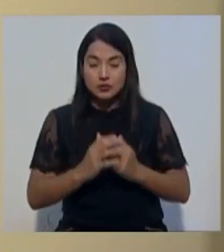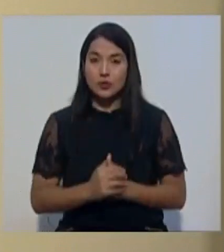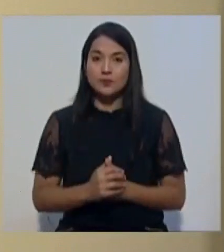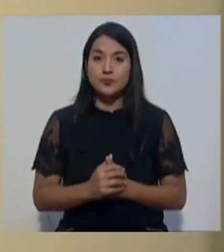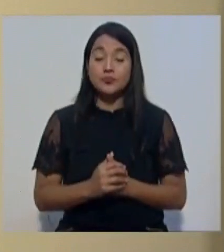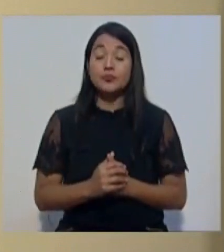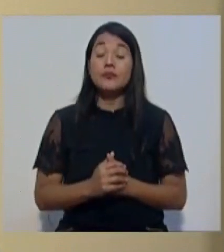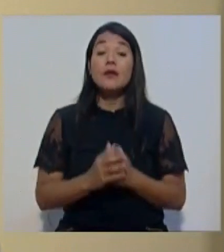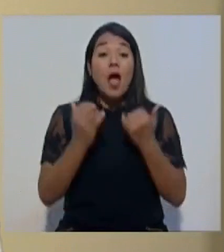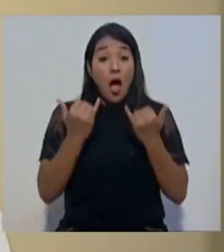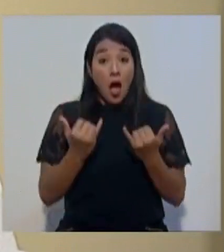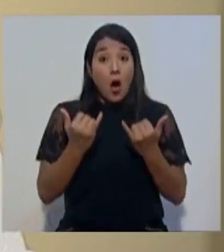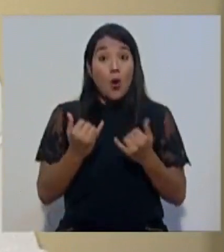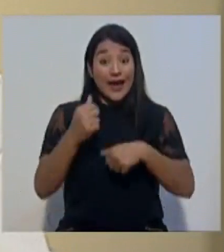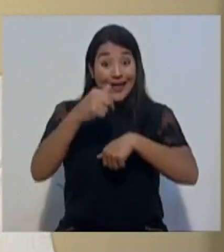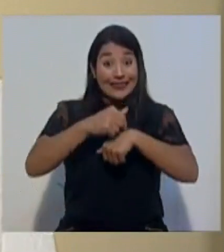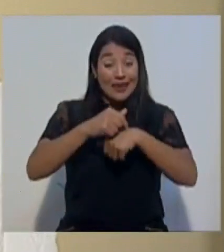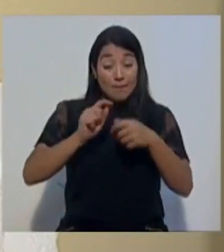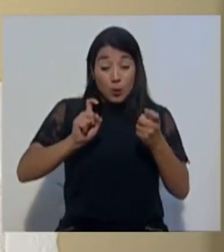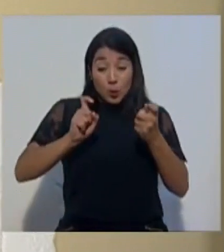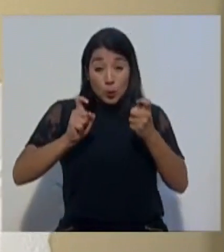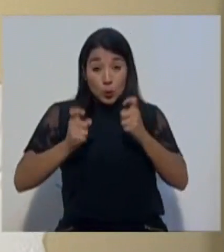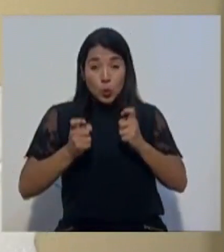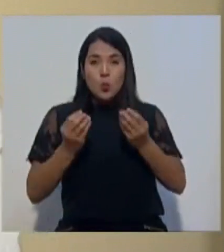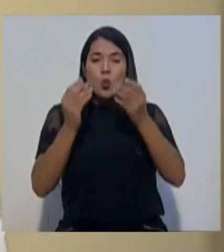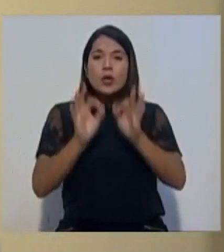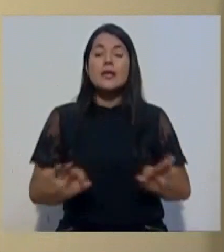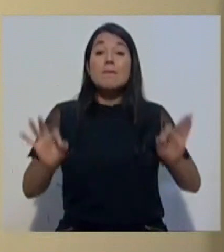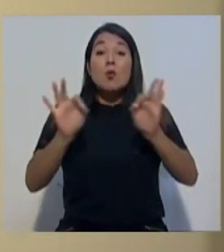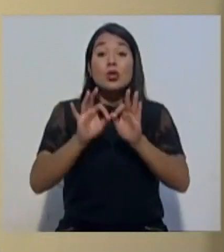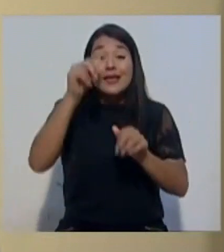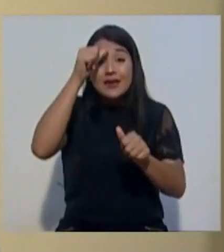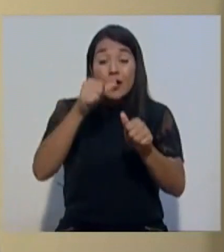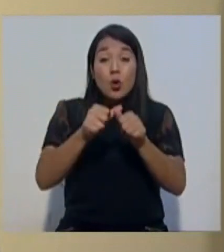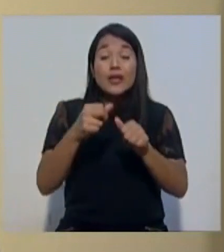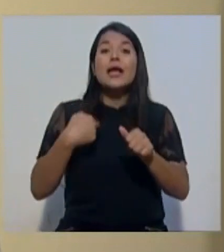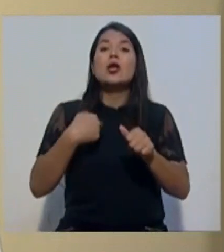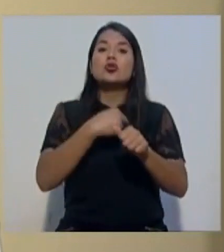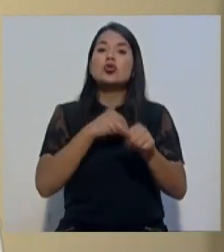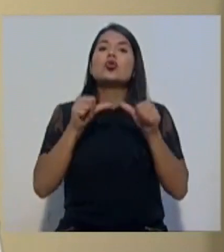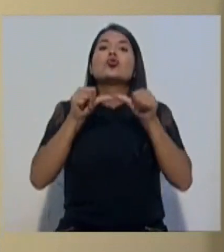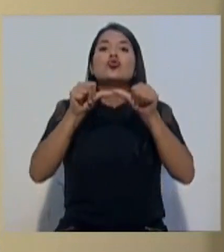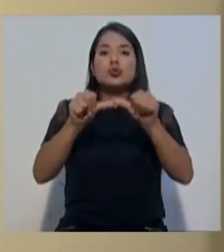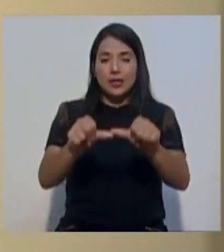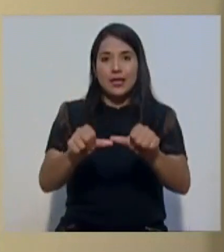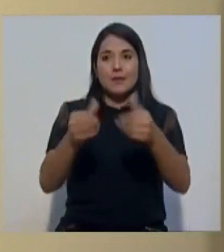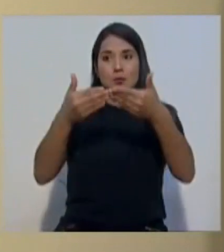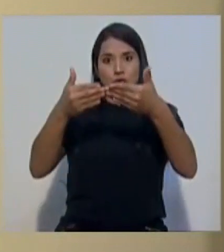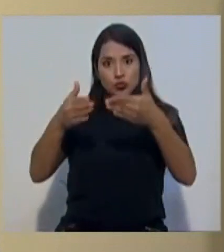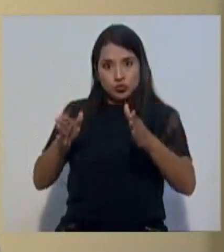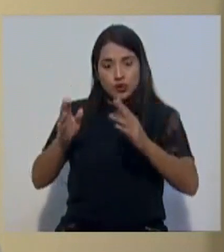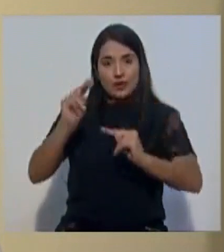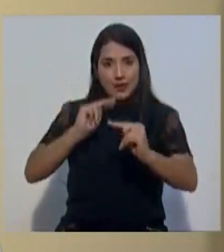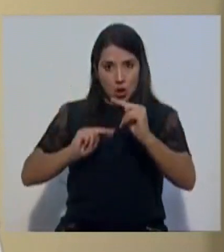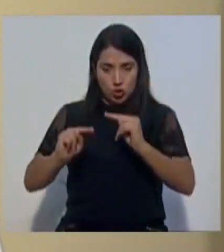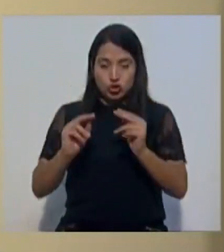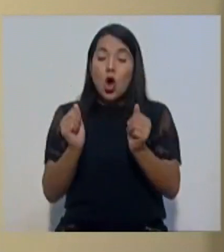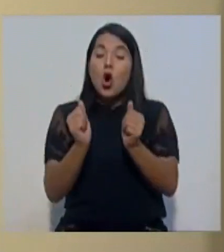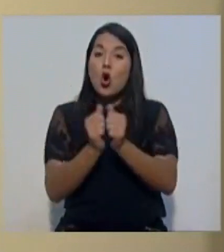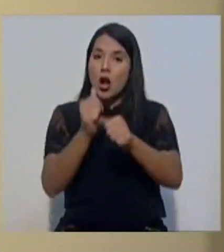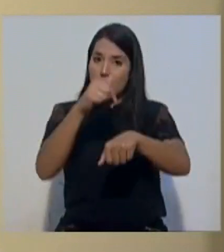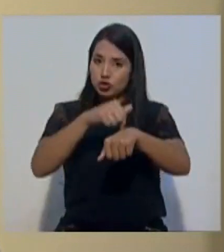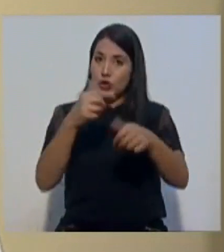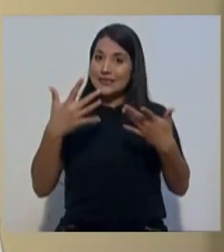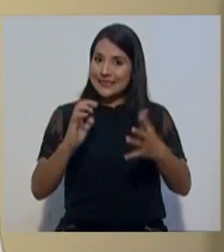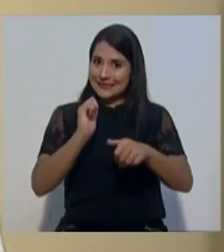muy importante recordar que vamos a darle una continuidad en la apertura con los horarios definidos ya por